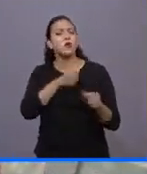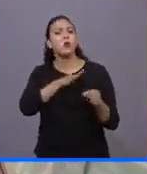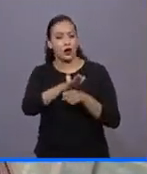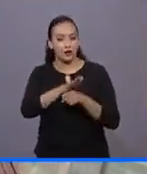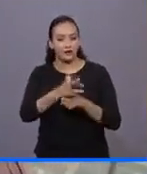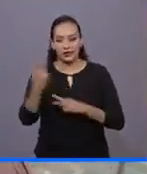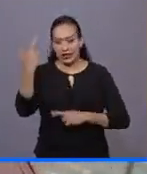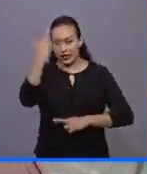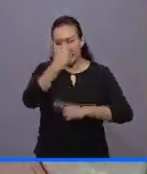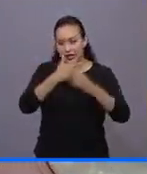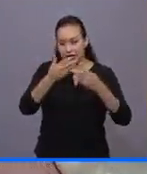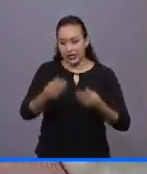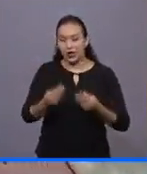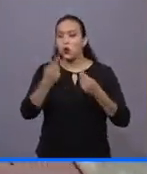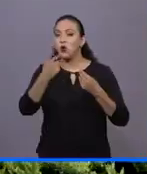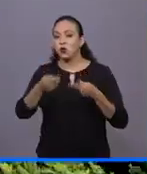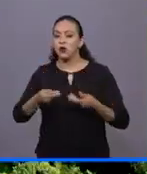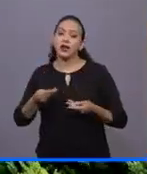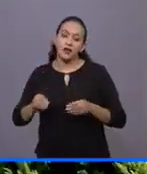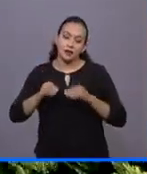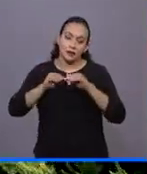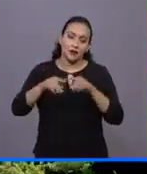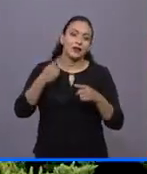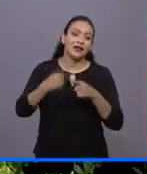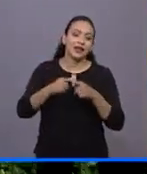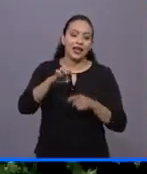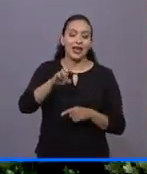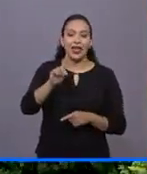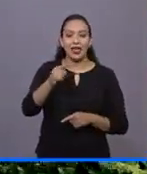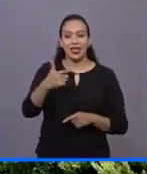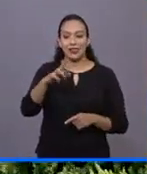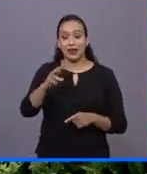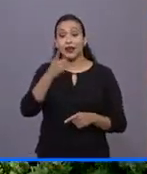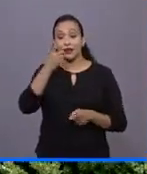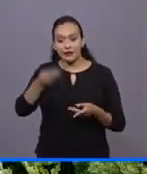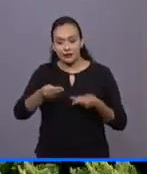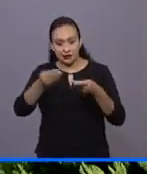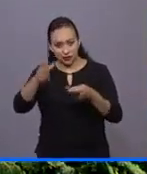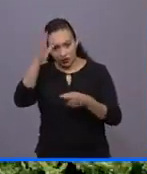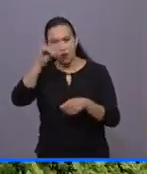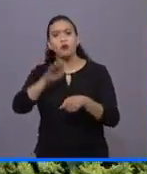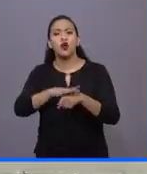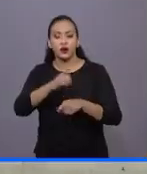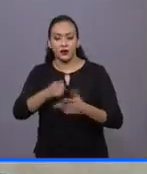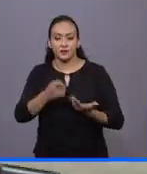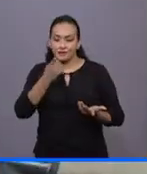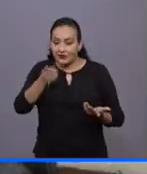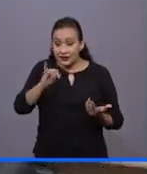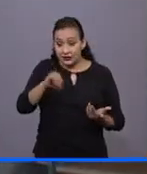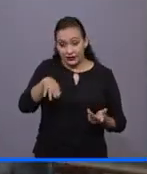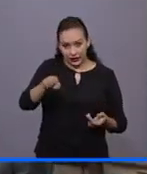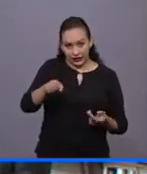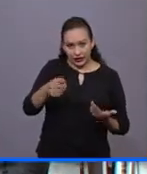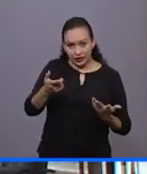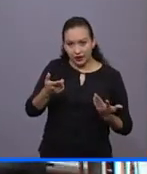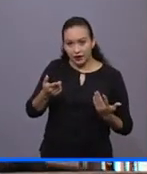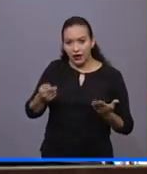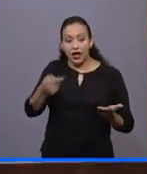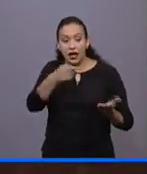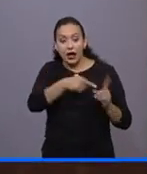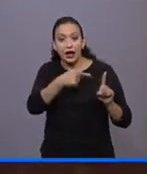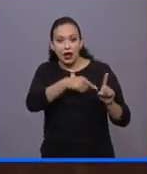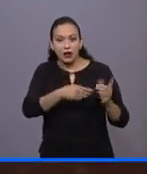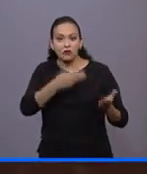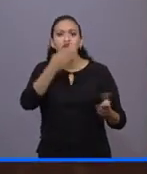resolver el recurso de apelación promovido por Edgar Martín Gasca de la Peña, quien impugna el acuerdo del INE en el que se le impuso una